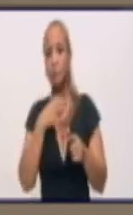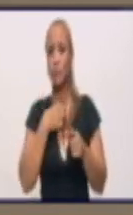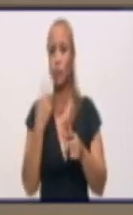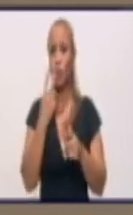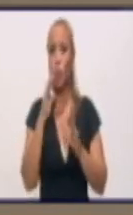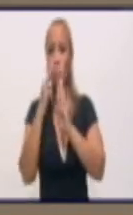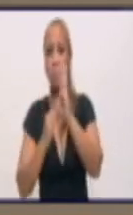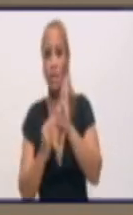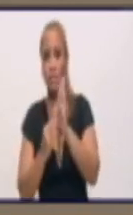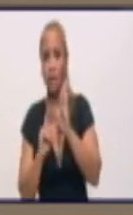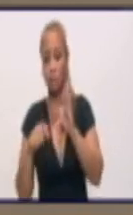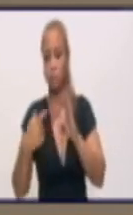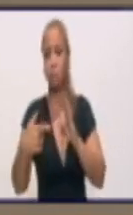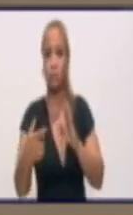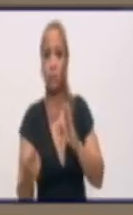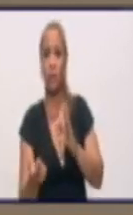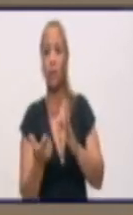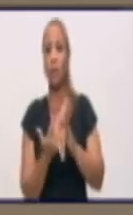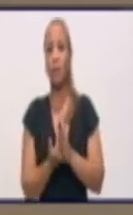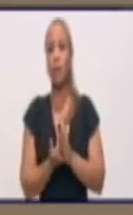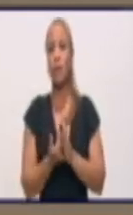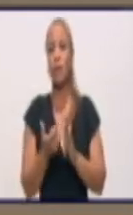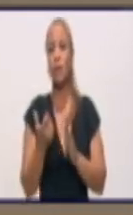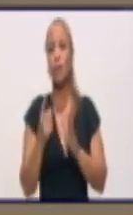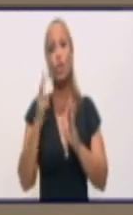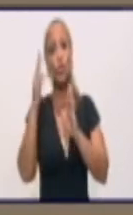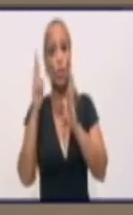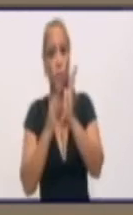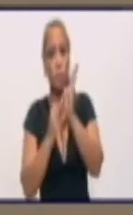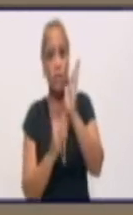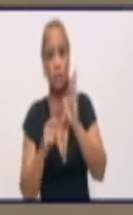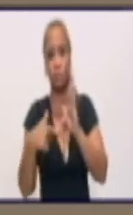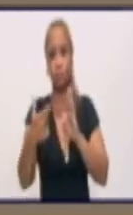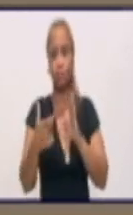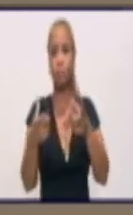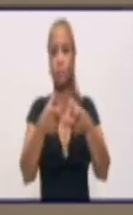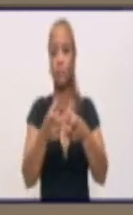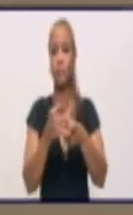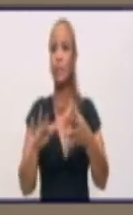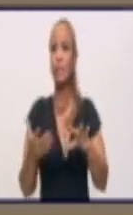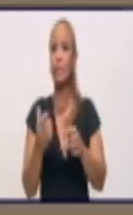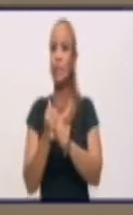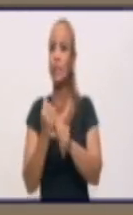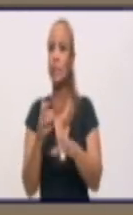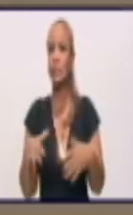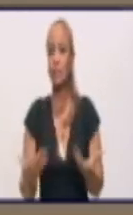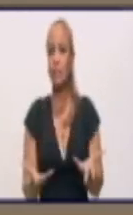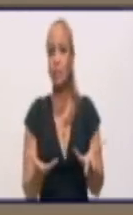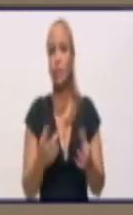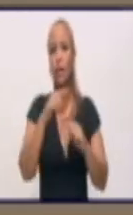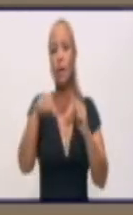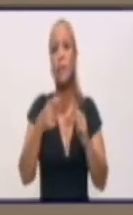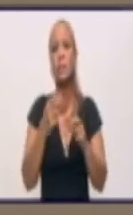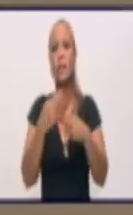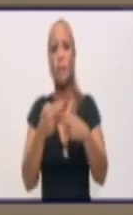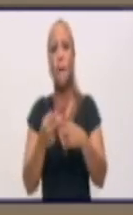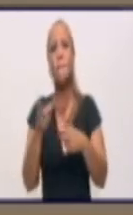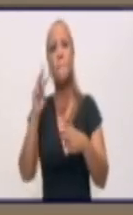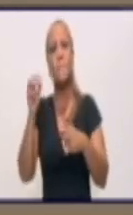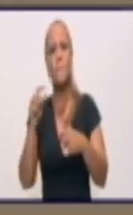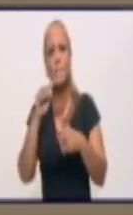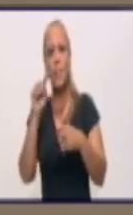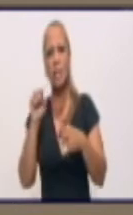2 meses consecutivamente, o sea, 2 meses anteriores al curso, al ciclo que estamos tratando, la llamamos manzana reiterativa. Estas